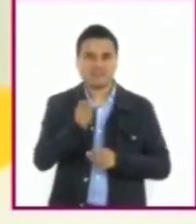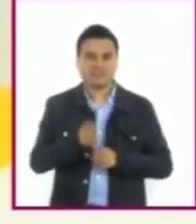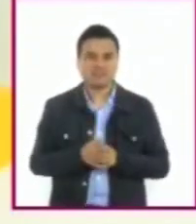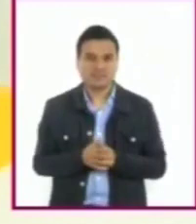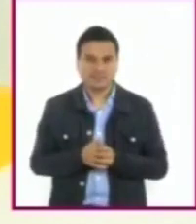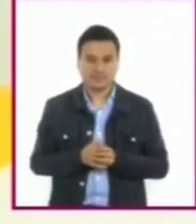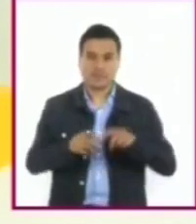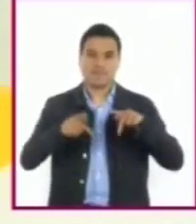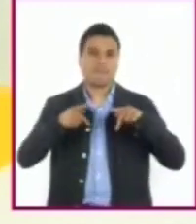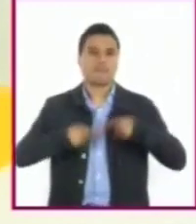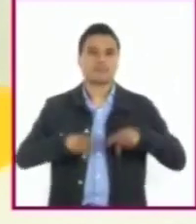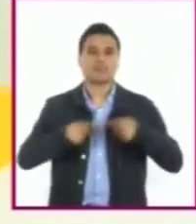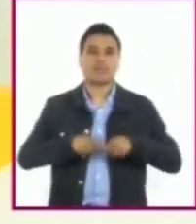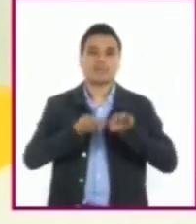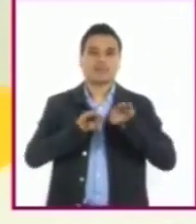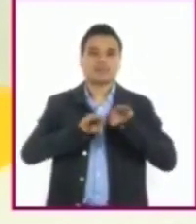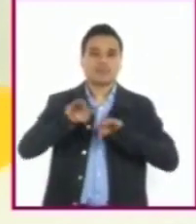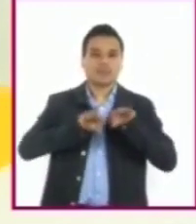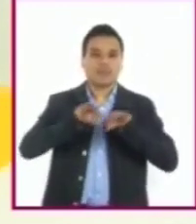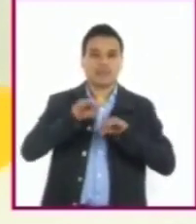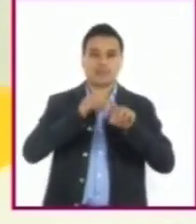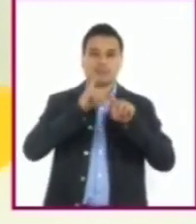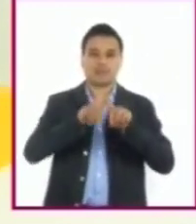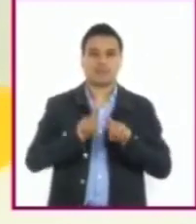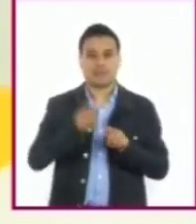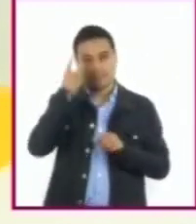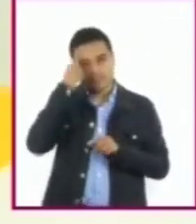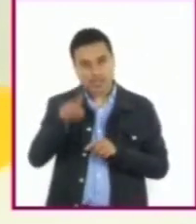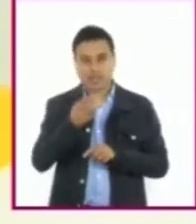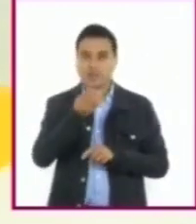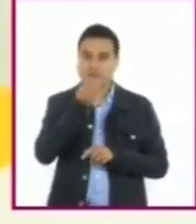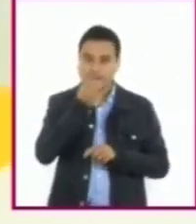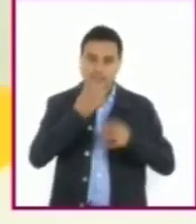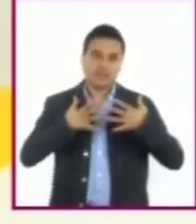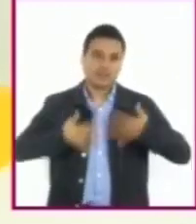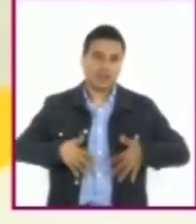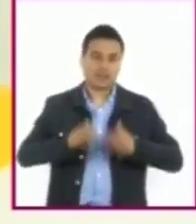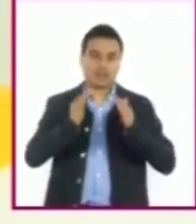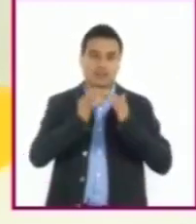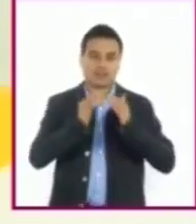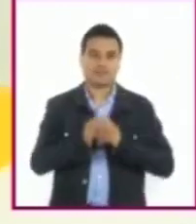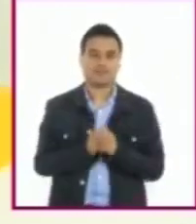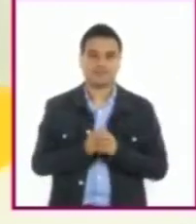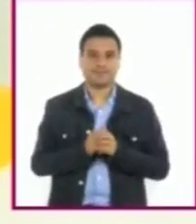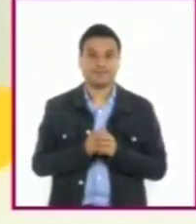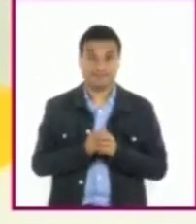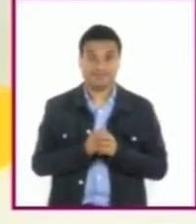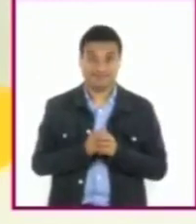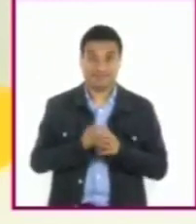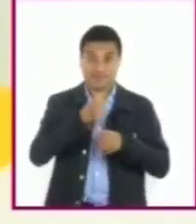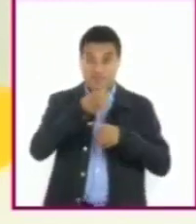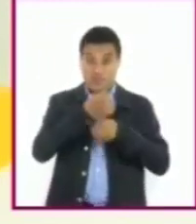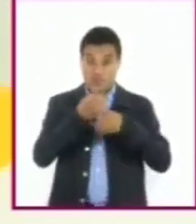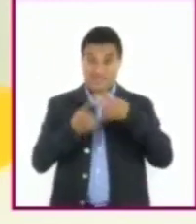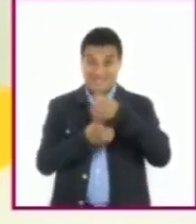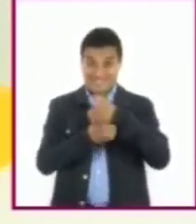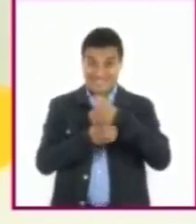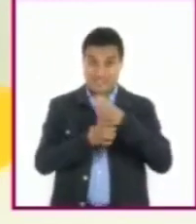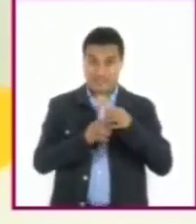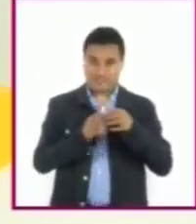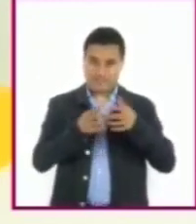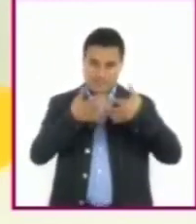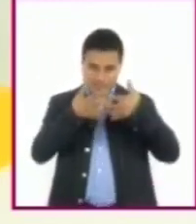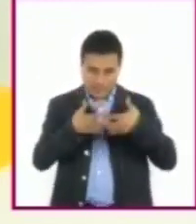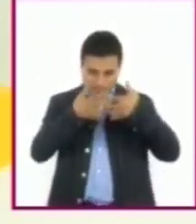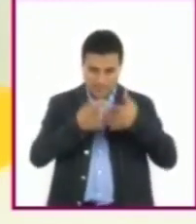que desarrolla el ser humano para satisfacer sus necesidades. Las actividades de transformación de la materia llevada a cabo por las